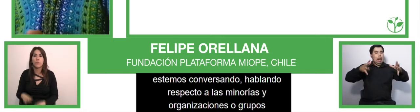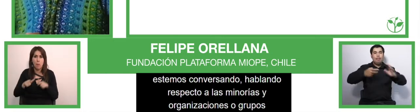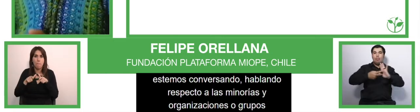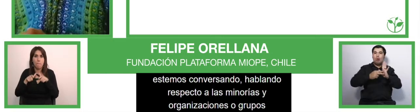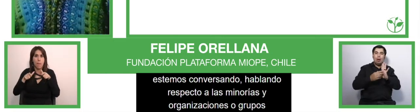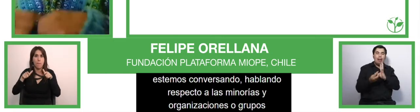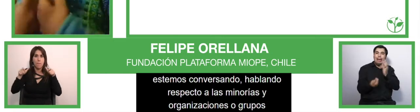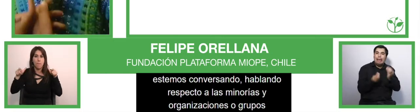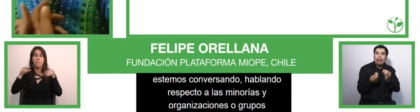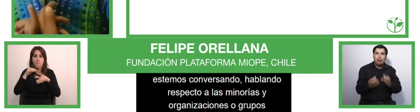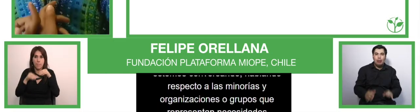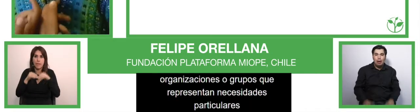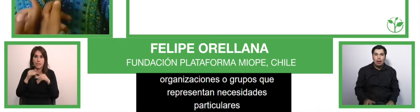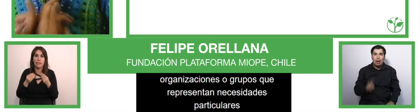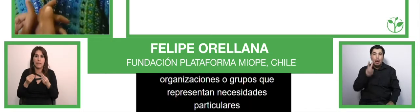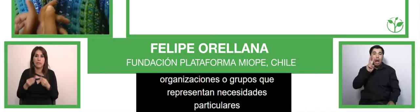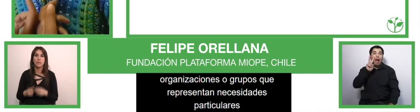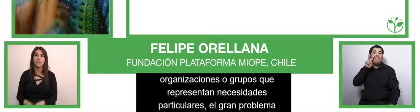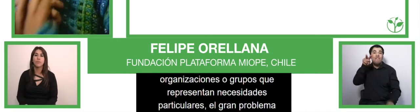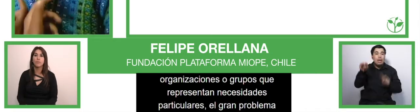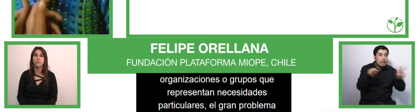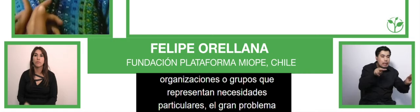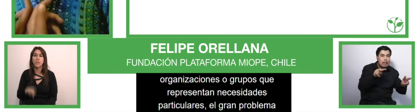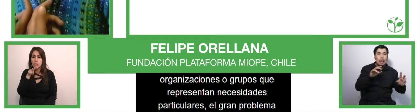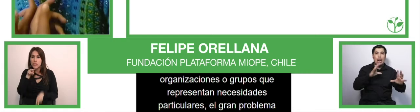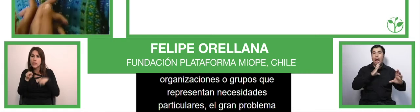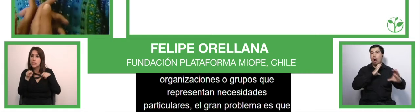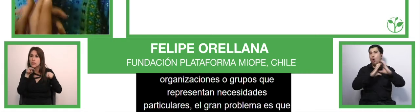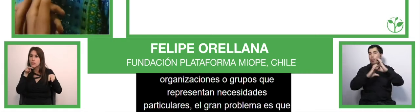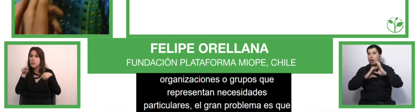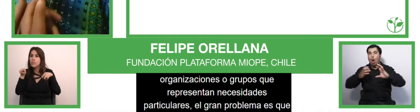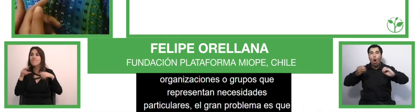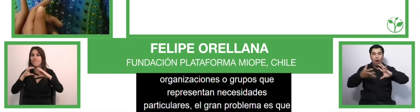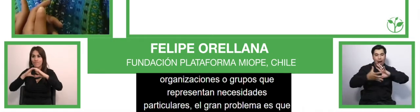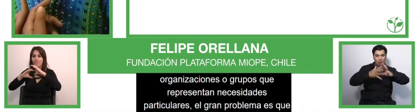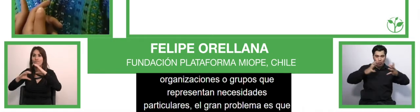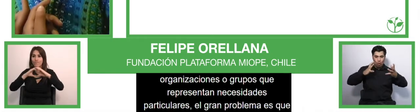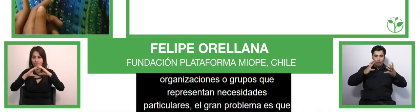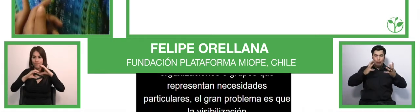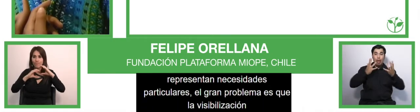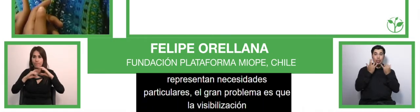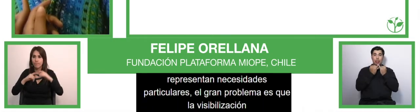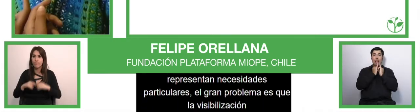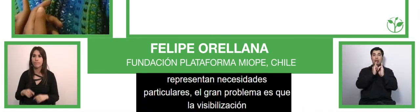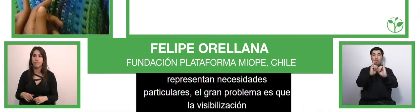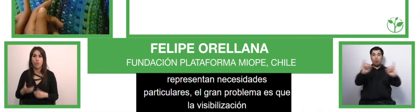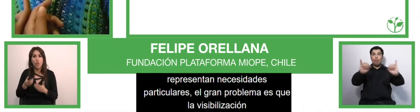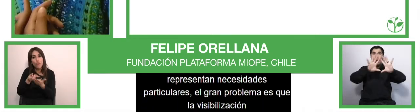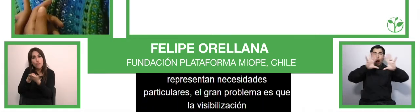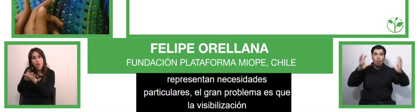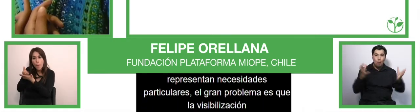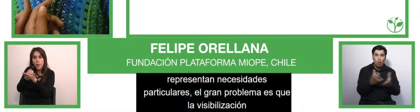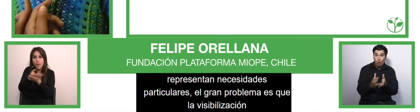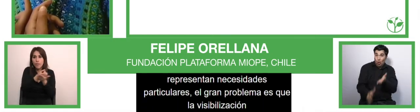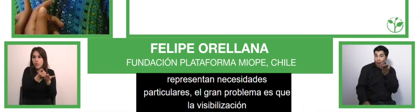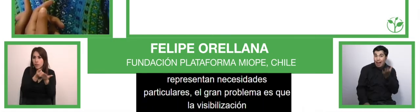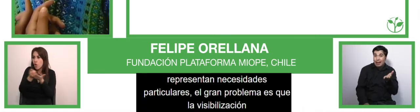que efectivamente la visibilización, la comunicación o la forma de transmitirlo al mundo